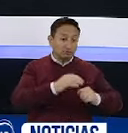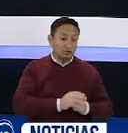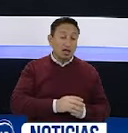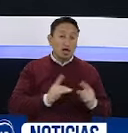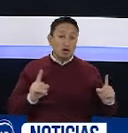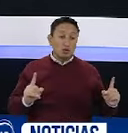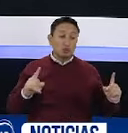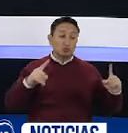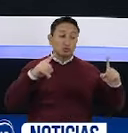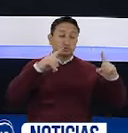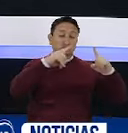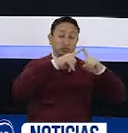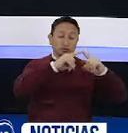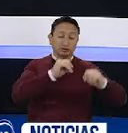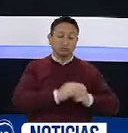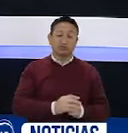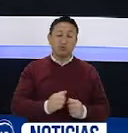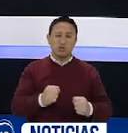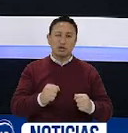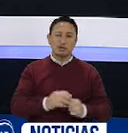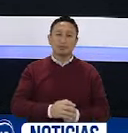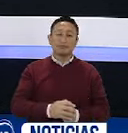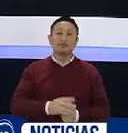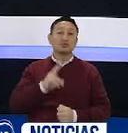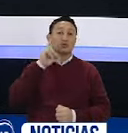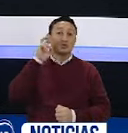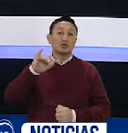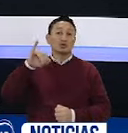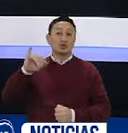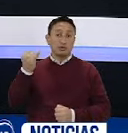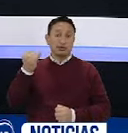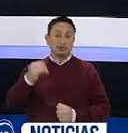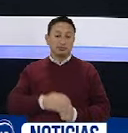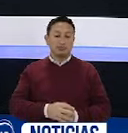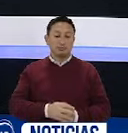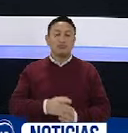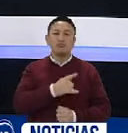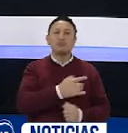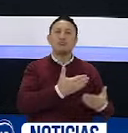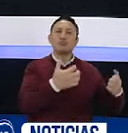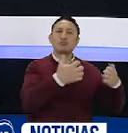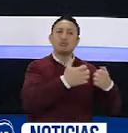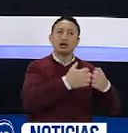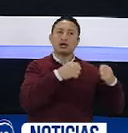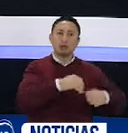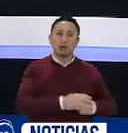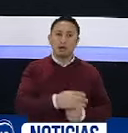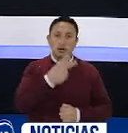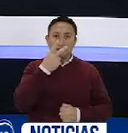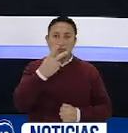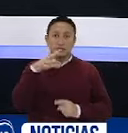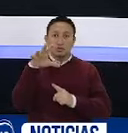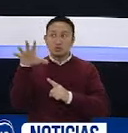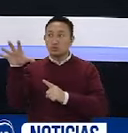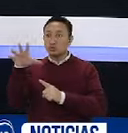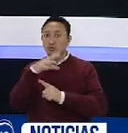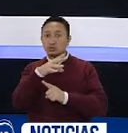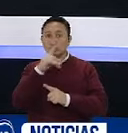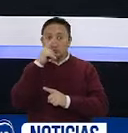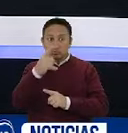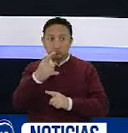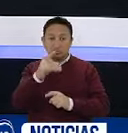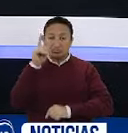misil hipersónico lanzado contra Ucrania el día jueves. Este armamento no puede ser detectado por los actuales sistemas